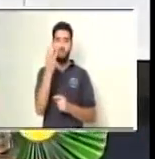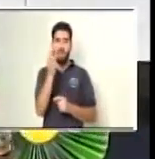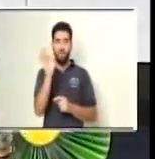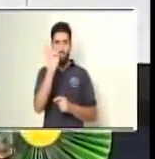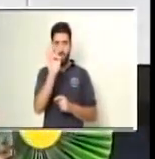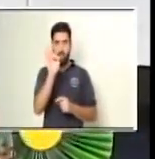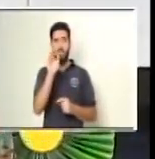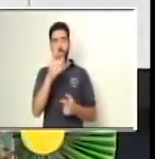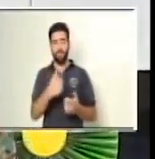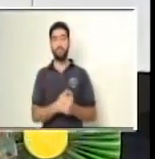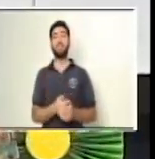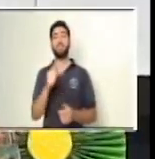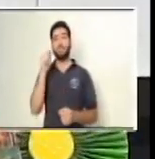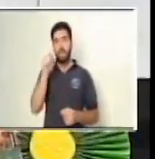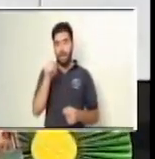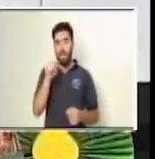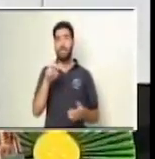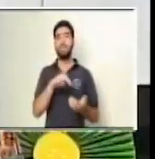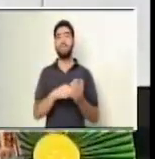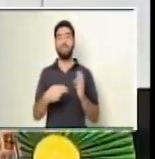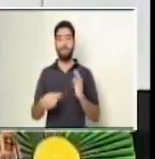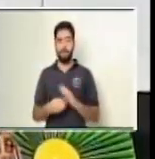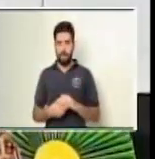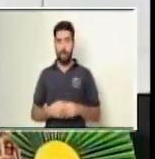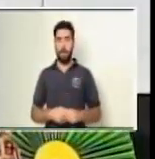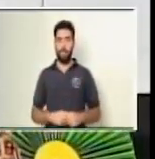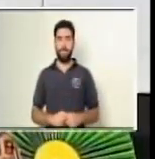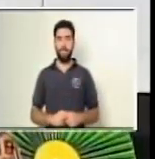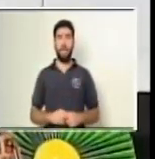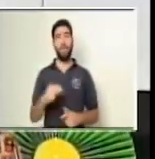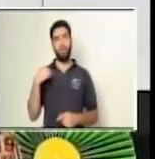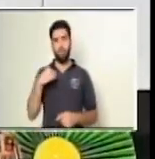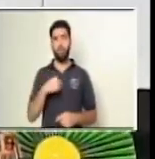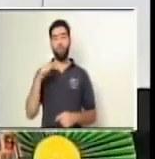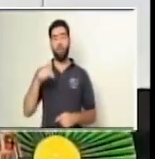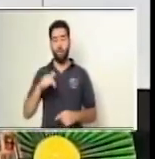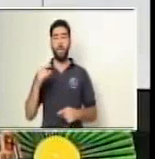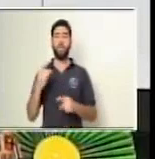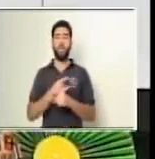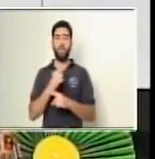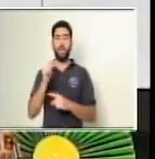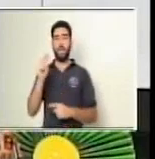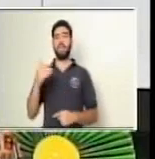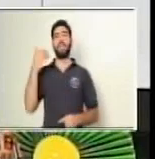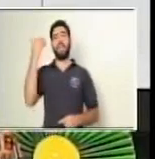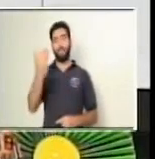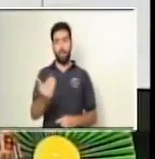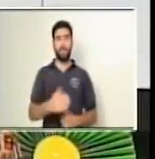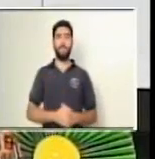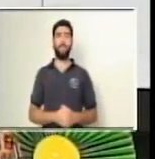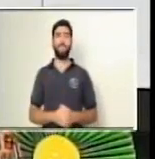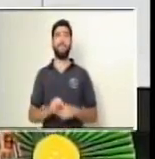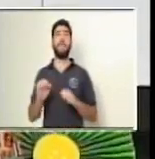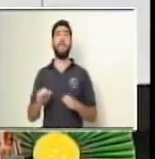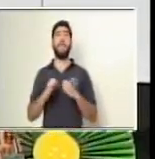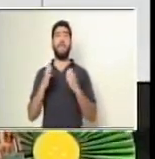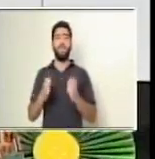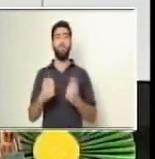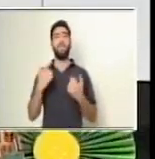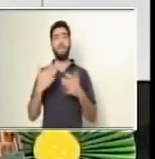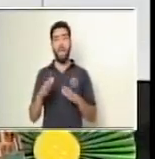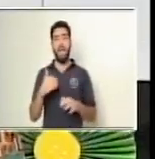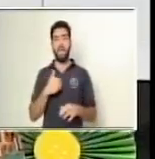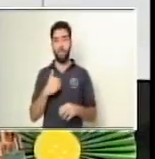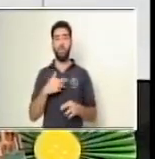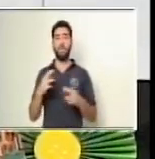ahí un término algebraico que lo vamos a utilizar posteriormente. Y entonces tenemos ahí las